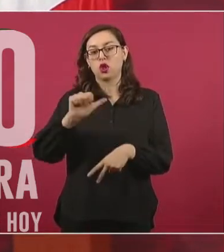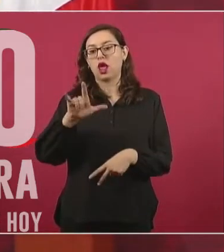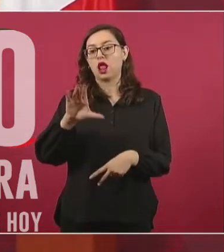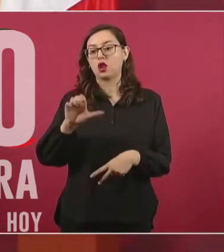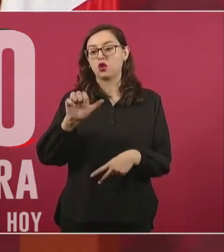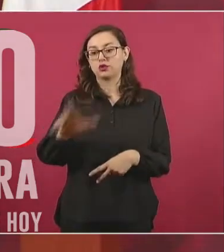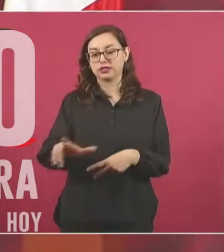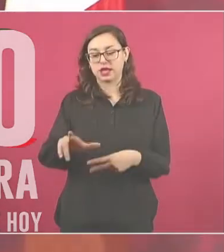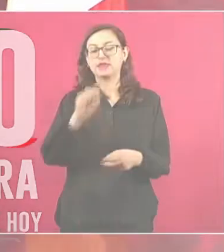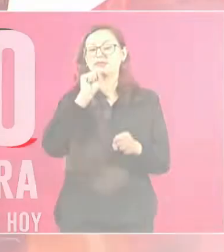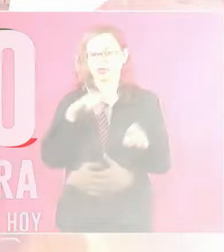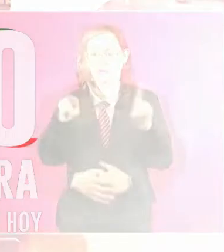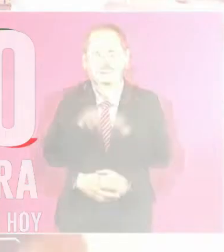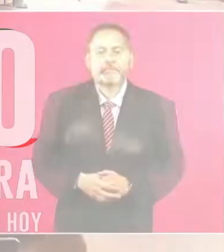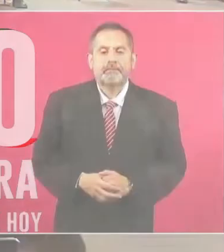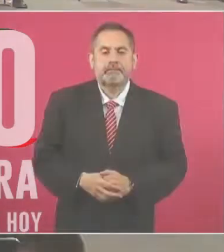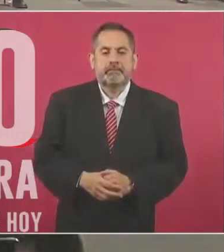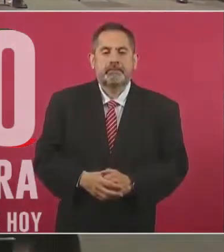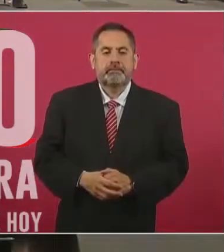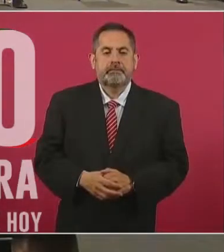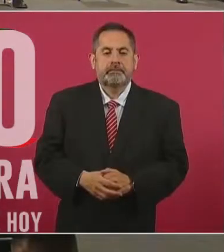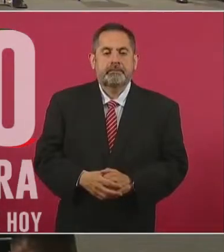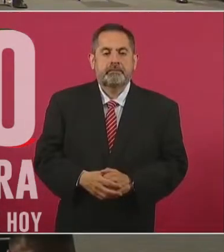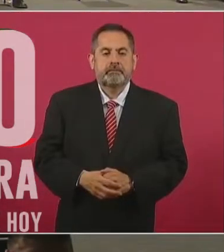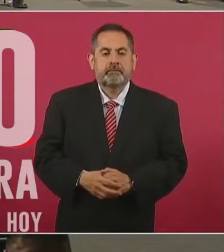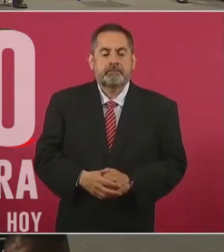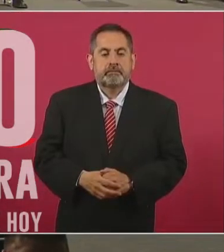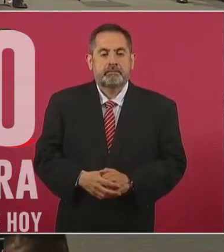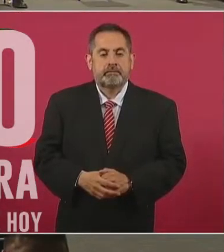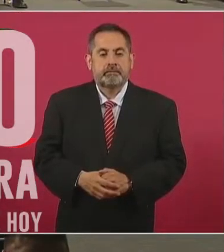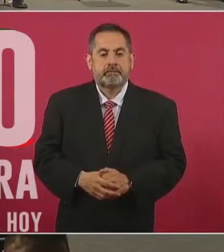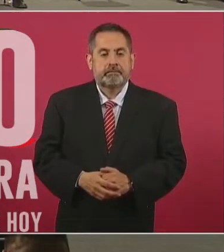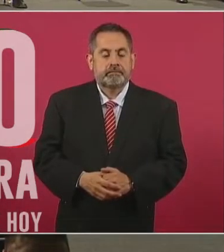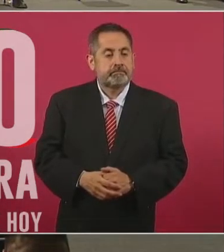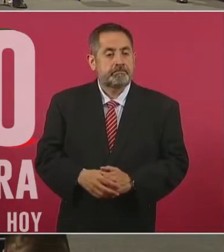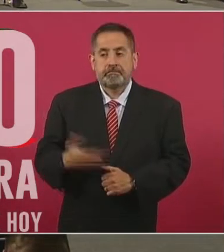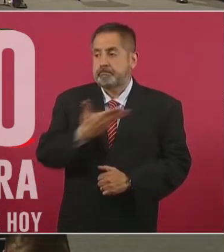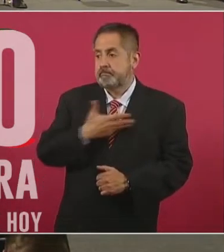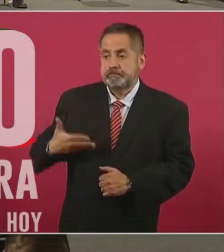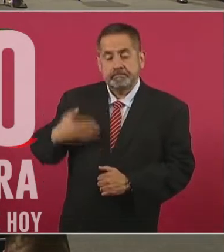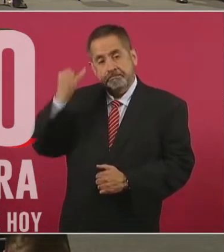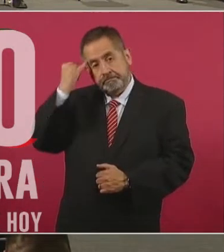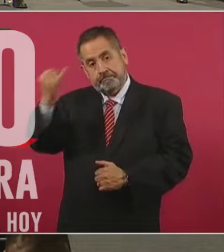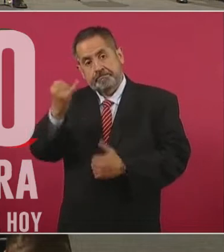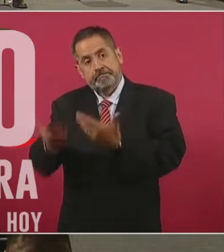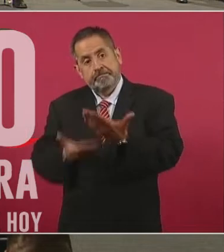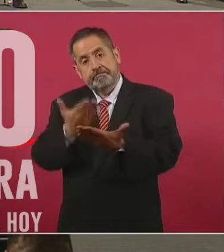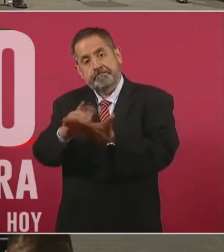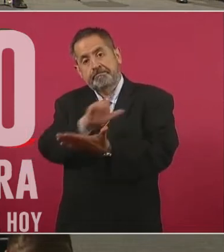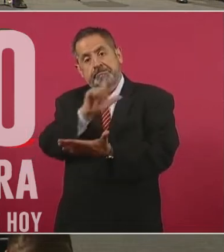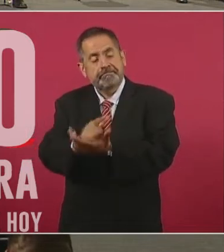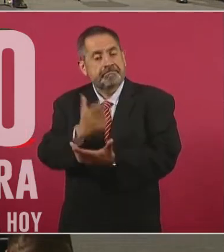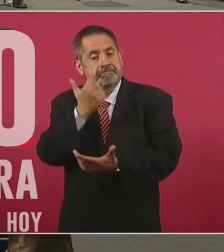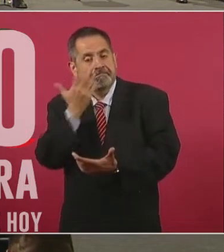jurídica de Presidencia. Se presenta, va a presentar el presidente una iniciativa de ley, y